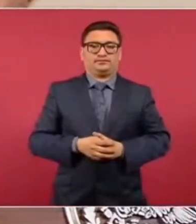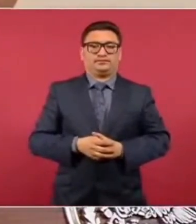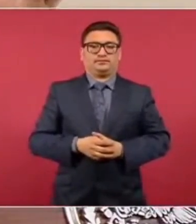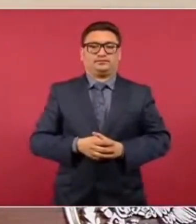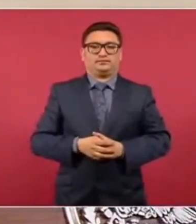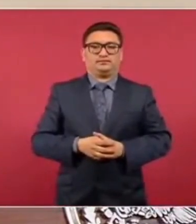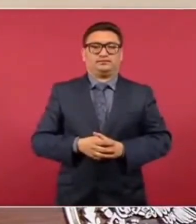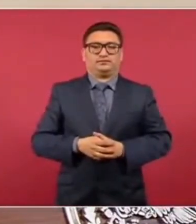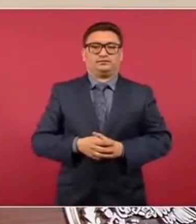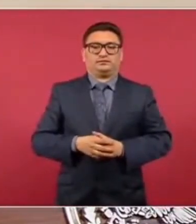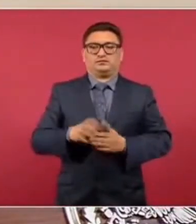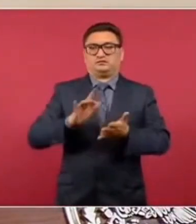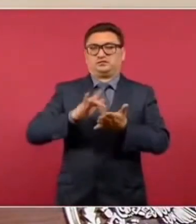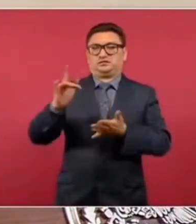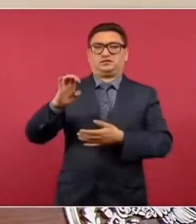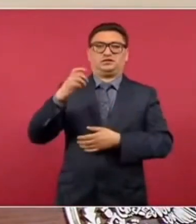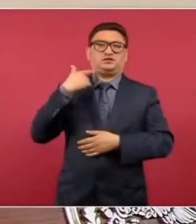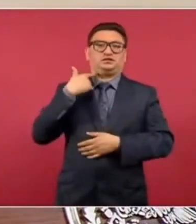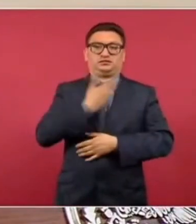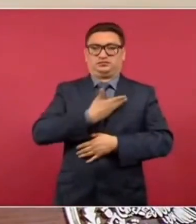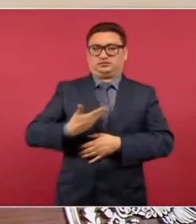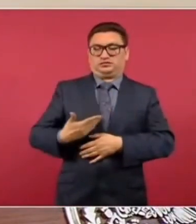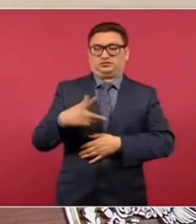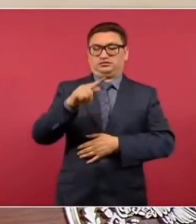Le agradezco al expresidente Trump